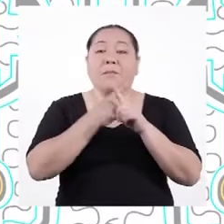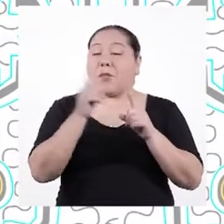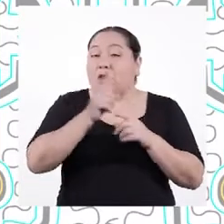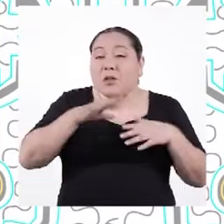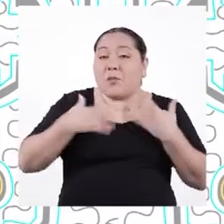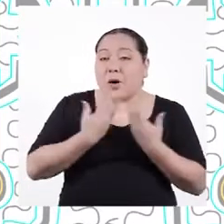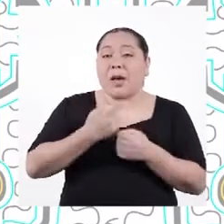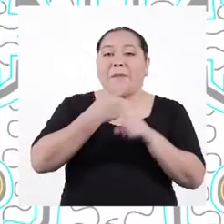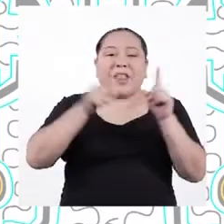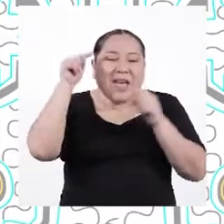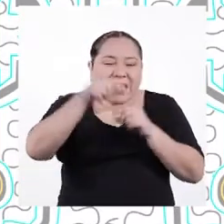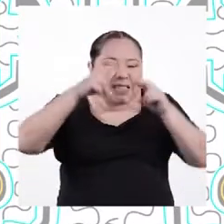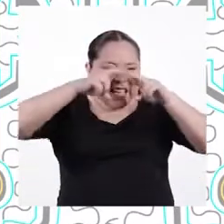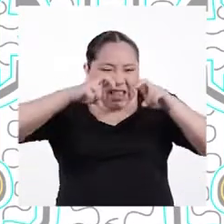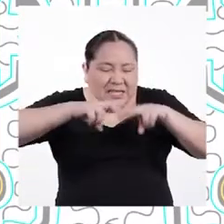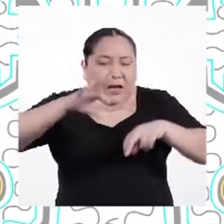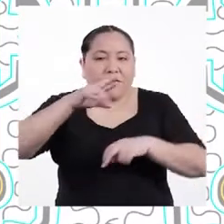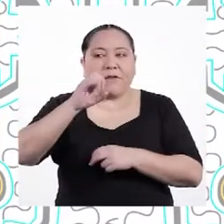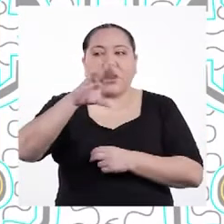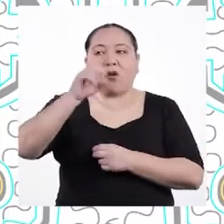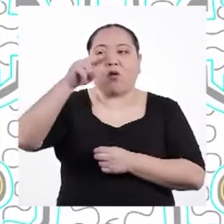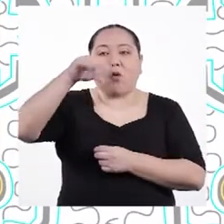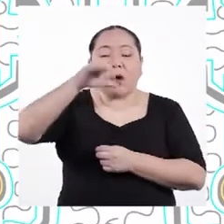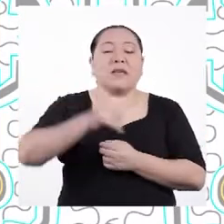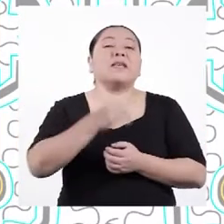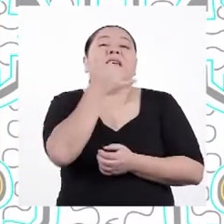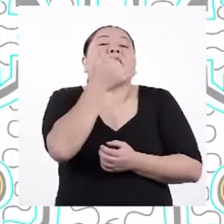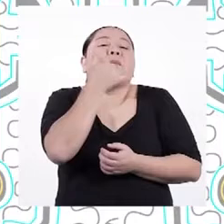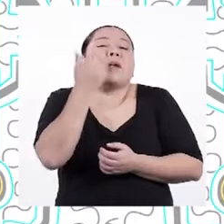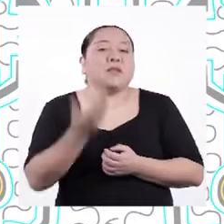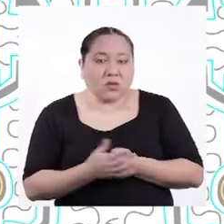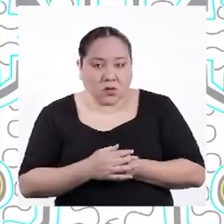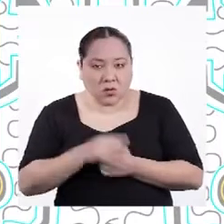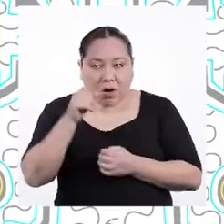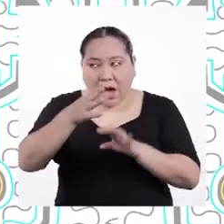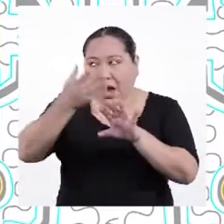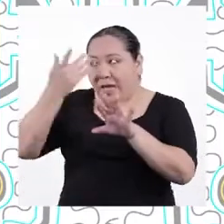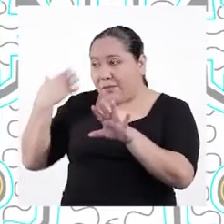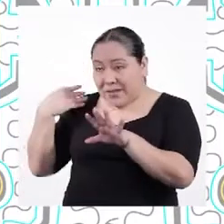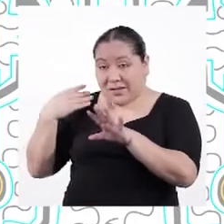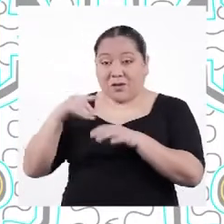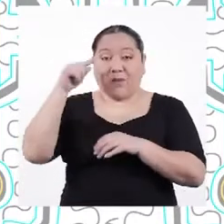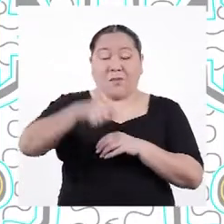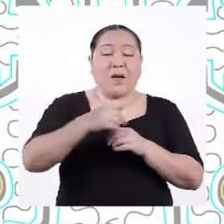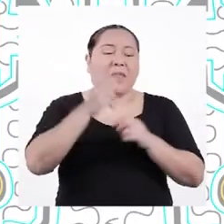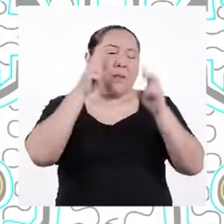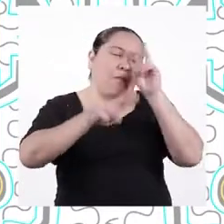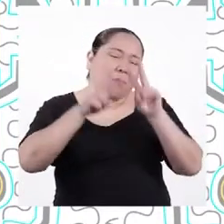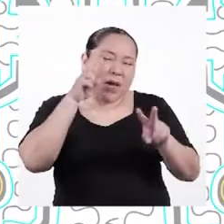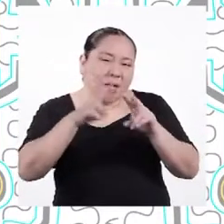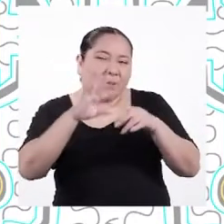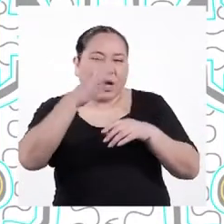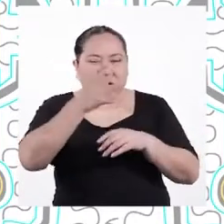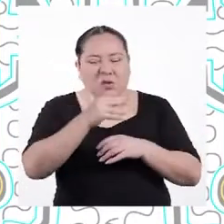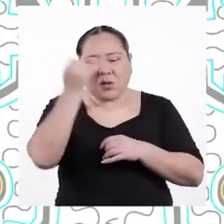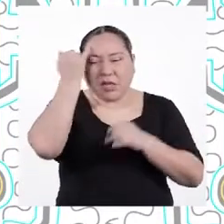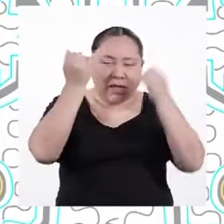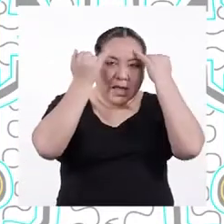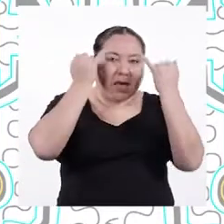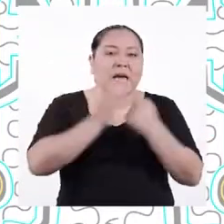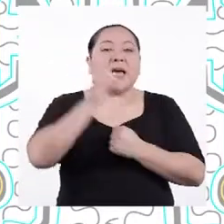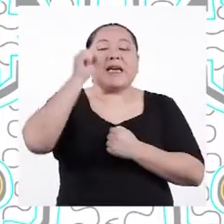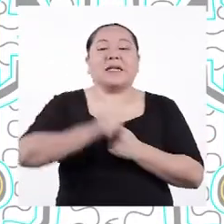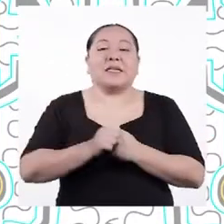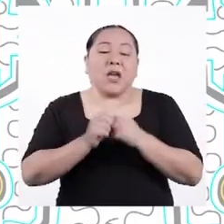esos casos podemos analizar la frecuencia con lo que ocurrió algo en el pasado para tener una idea de qué